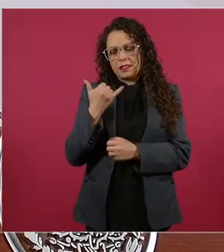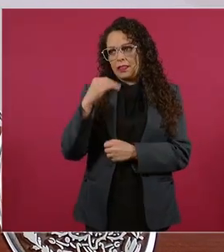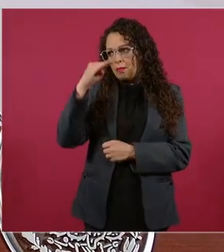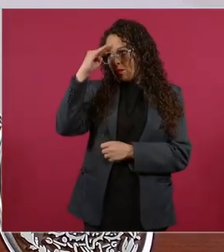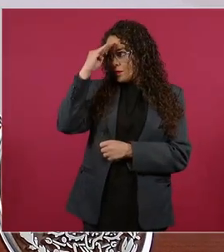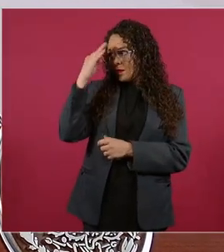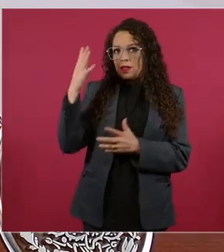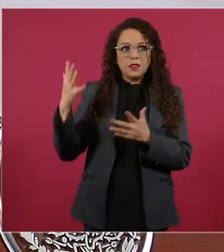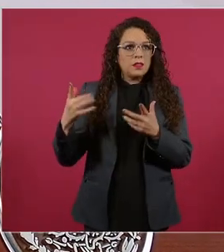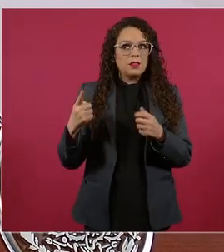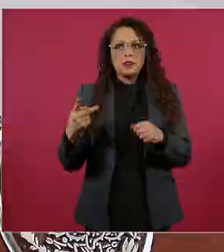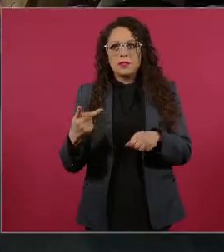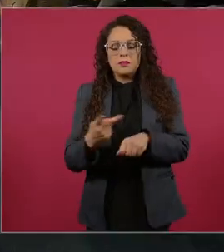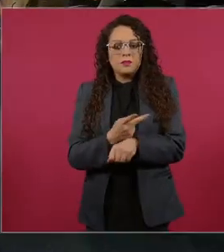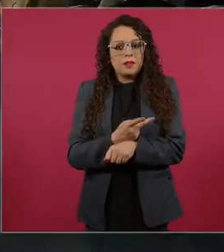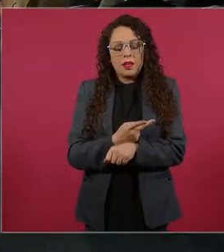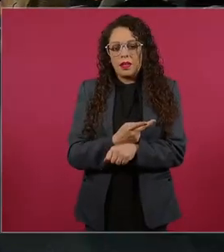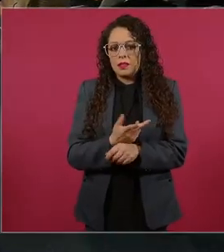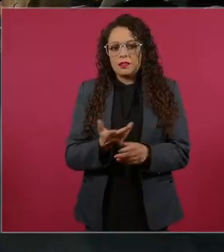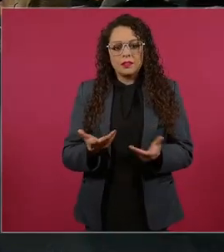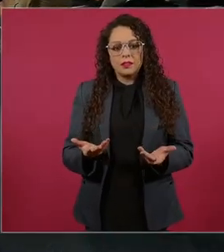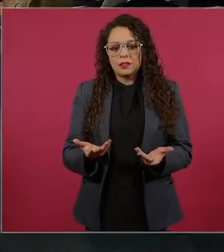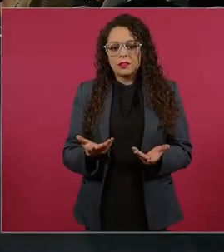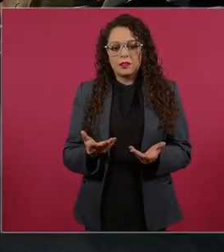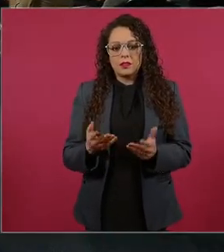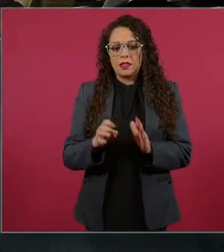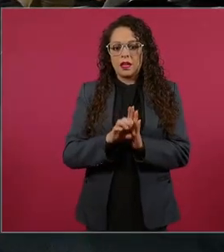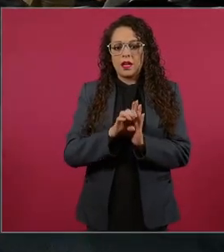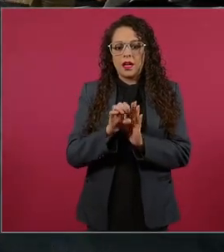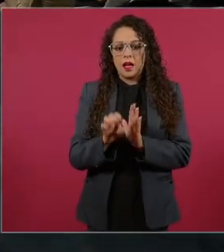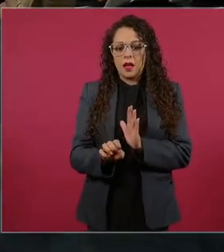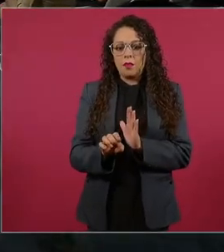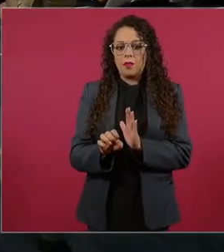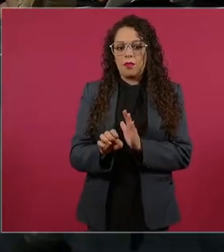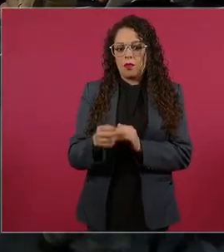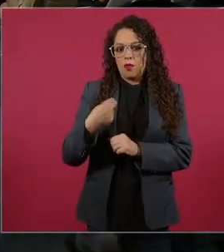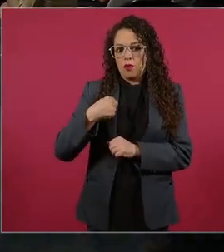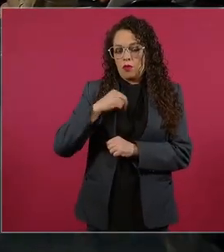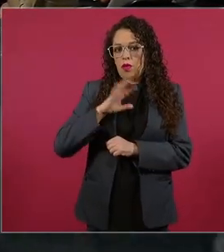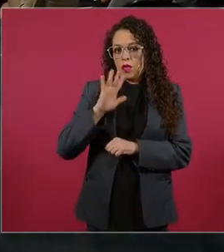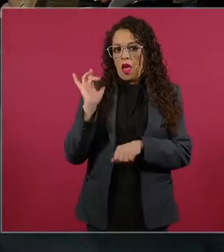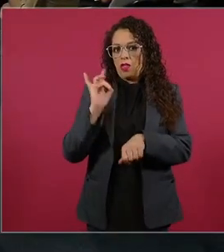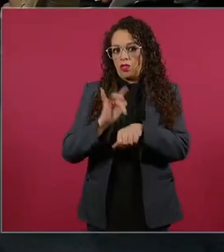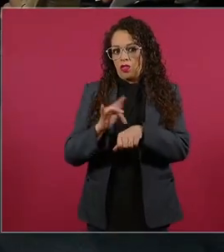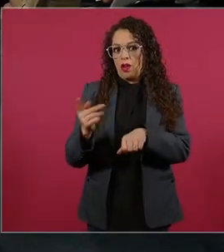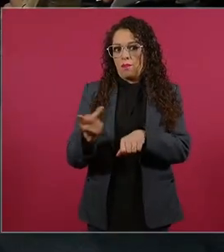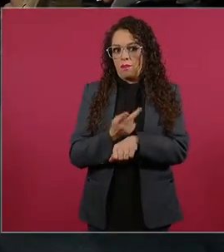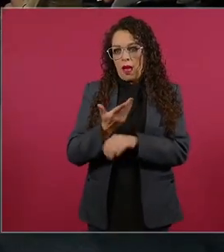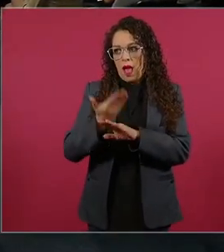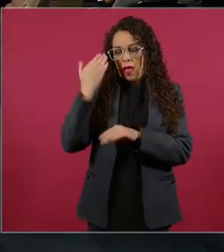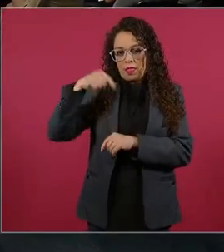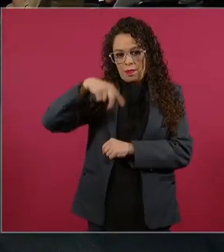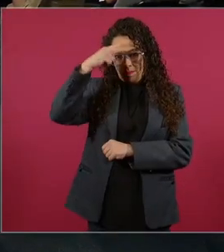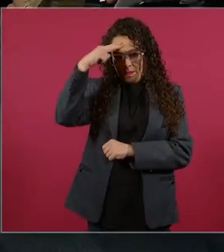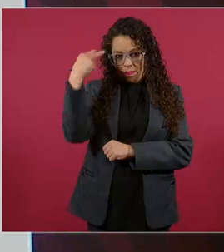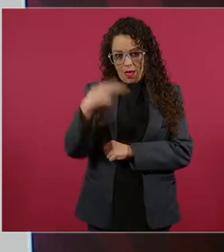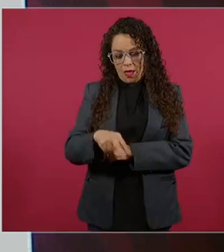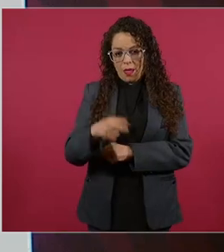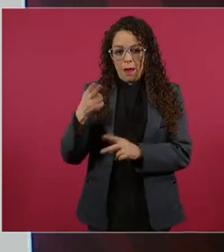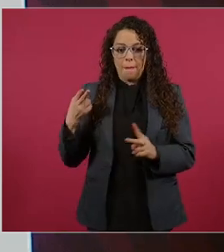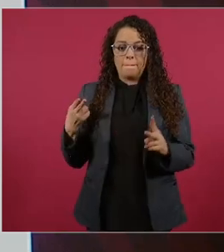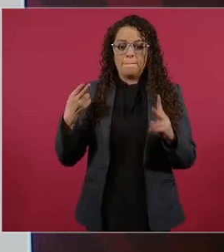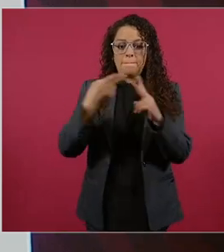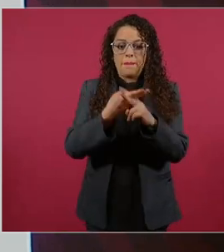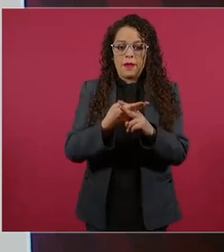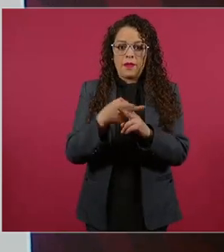cuando el asesinato de el licenciado Colosio, que nos dolió mucho